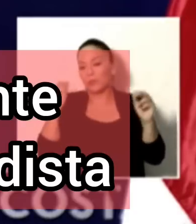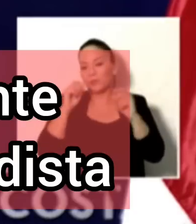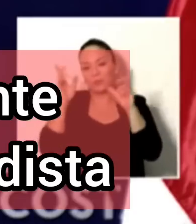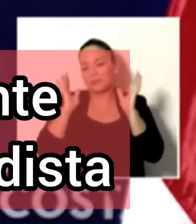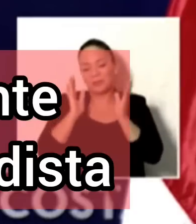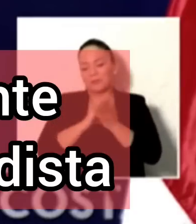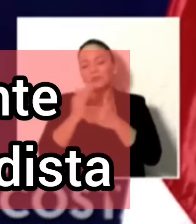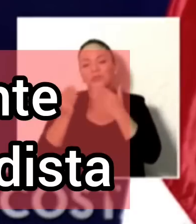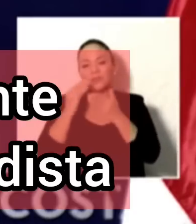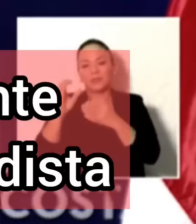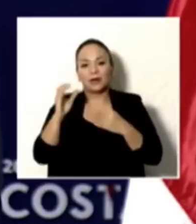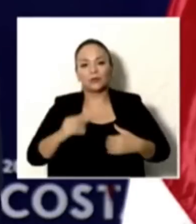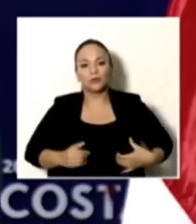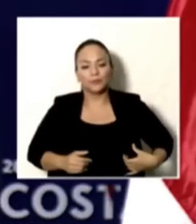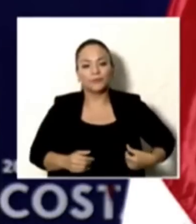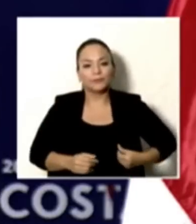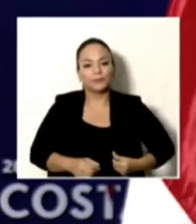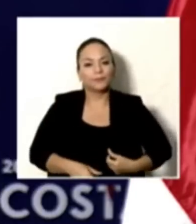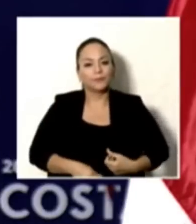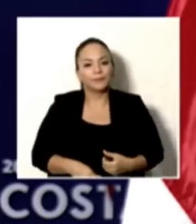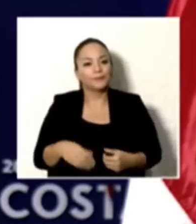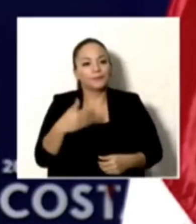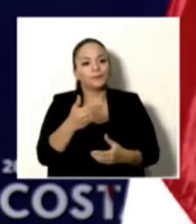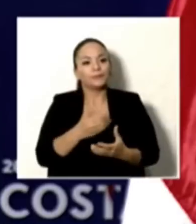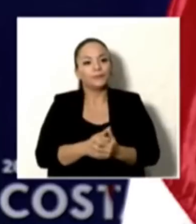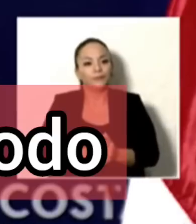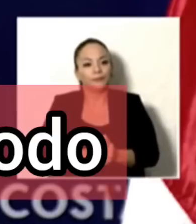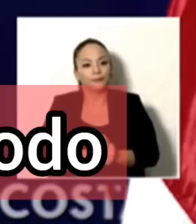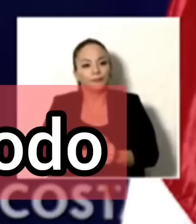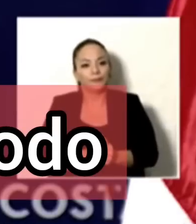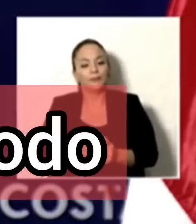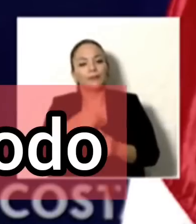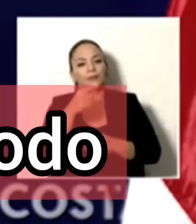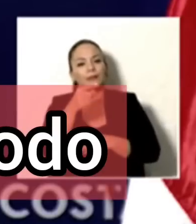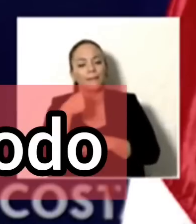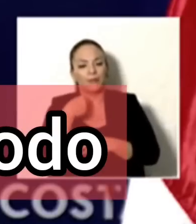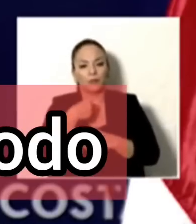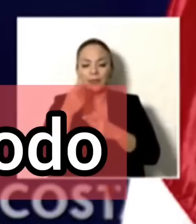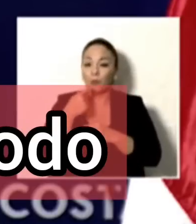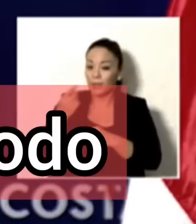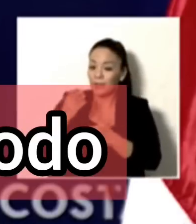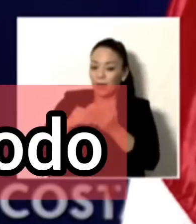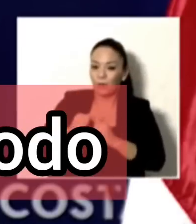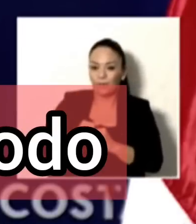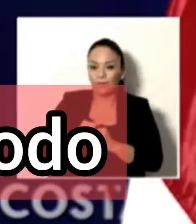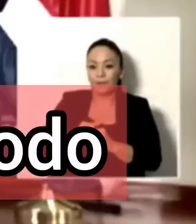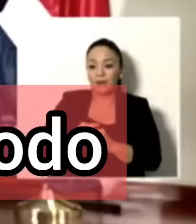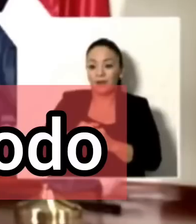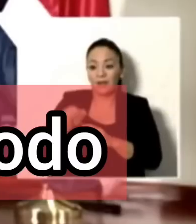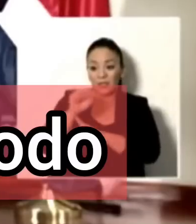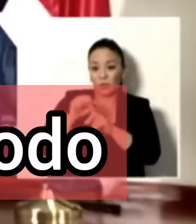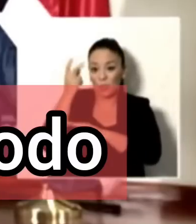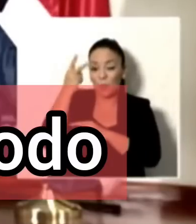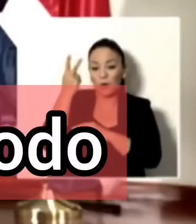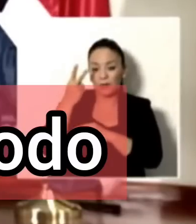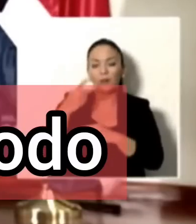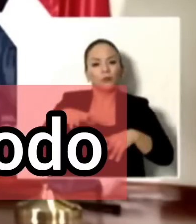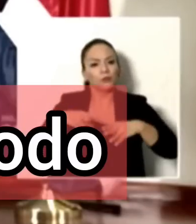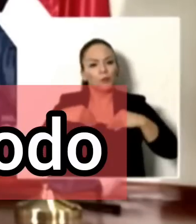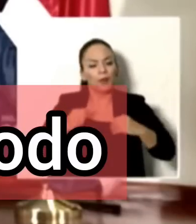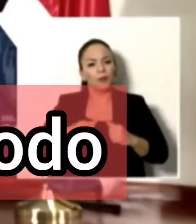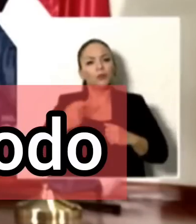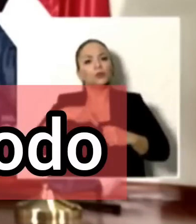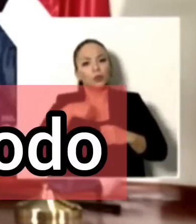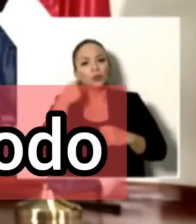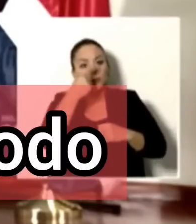sorprende. Muchas gracias, don Carlos. Seguimos adelante. ¿Puedo decirle algo, don Carlos? El costo político lo estamos asumiendo, ir a poner la cara a la